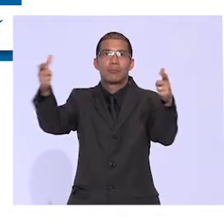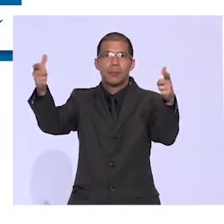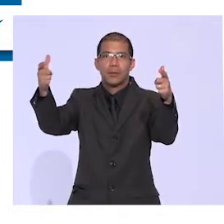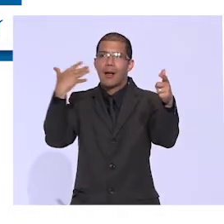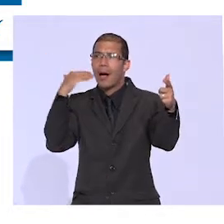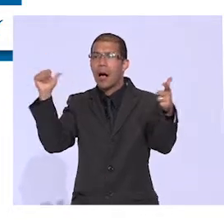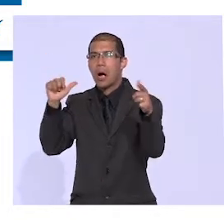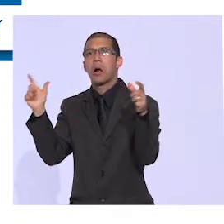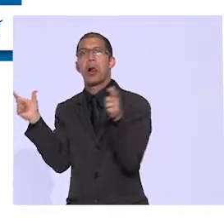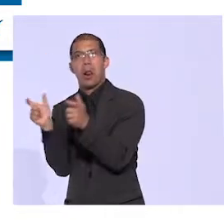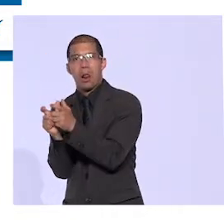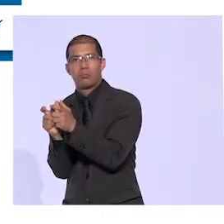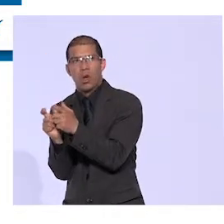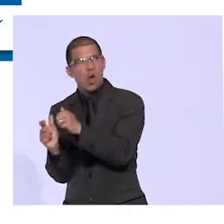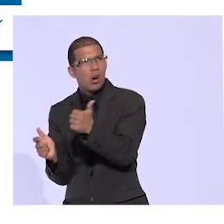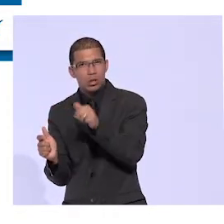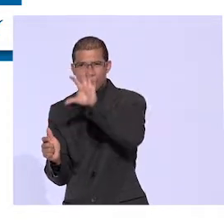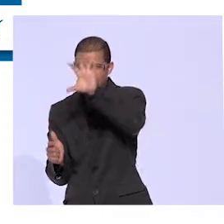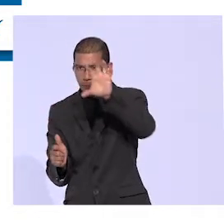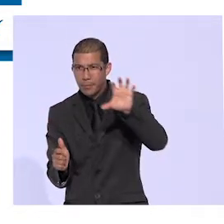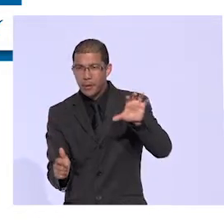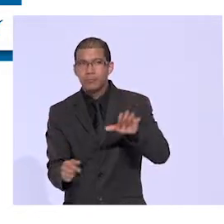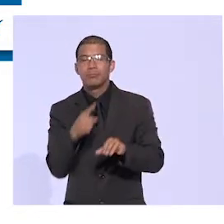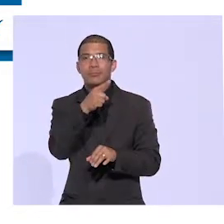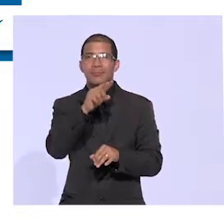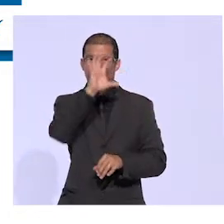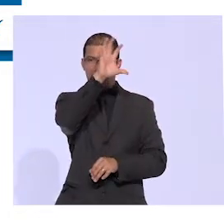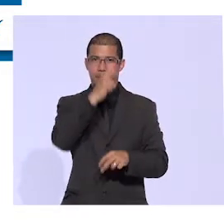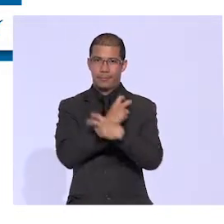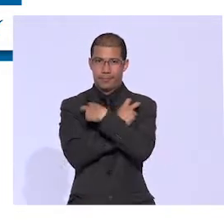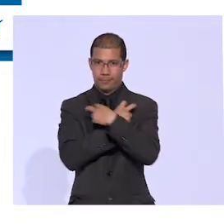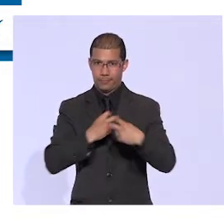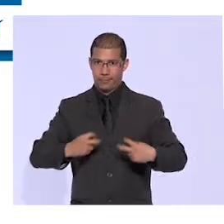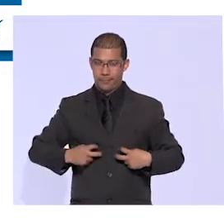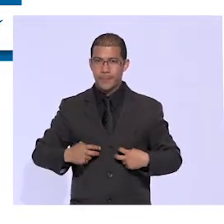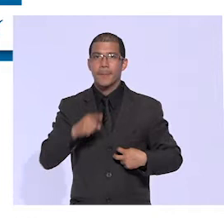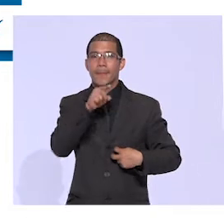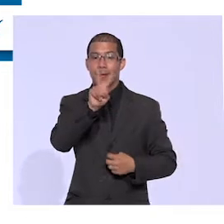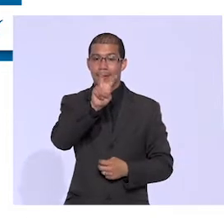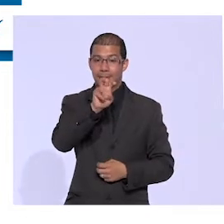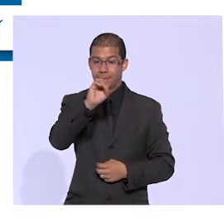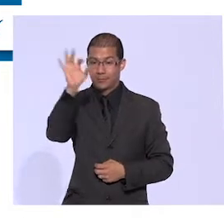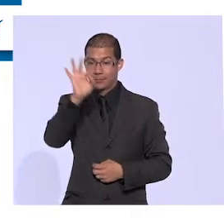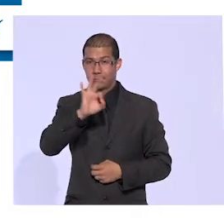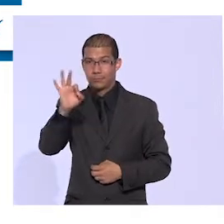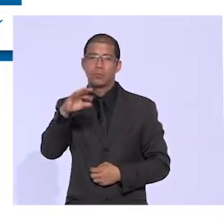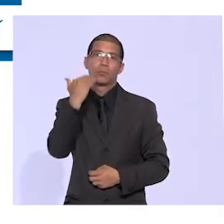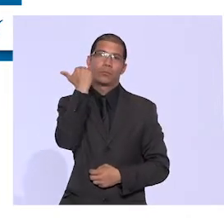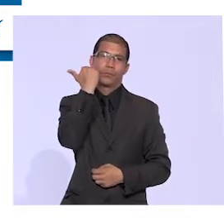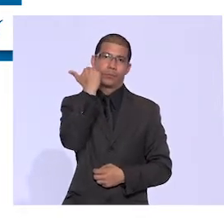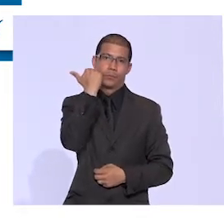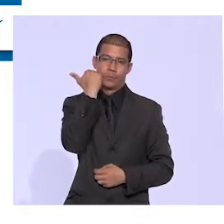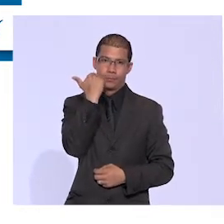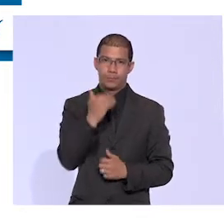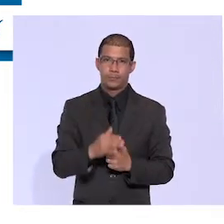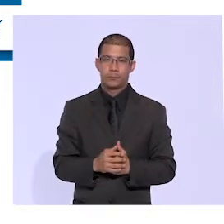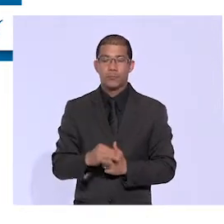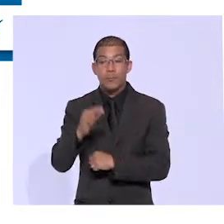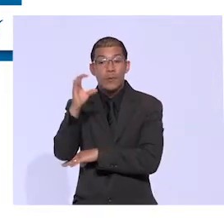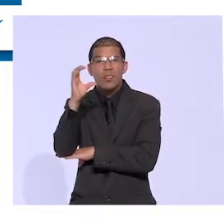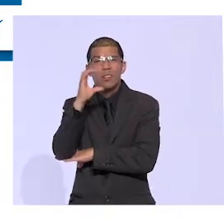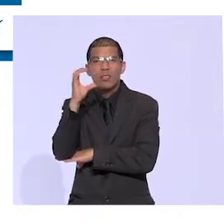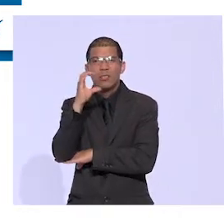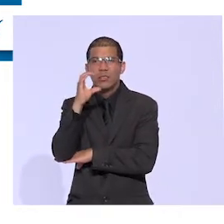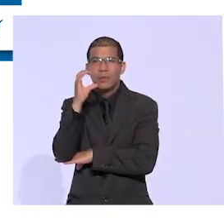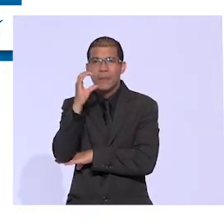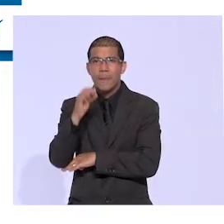casos, incluso en el caso de Portugal, si os dais cuenta, el 70% son mujeres. En el caso de Colombia,